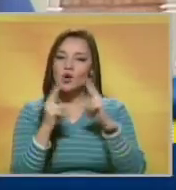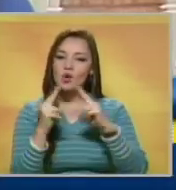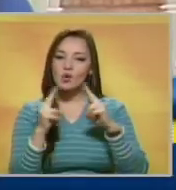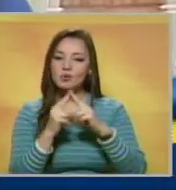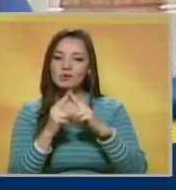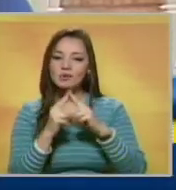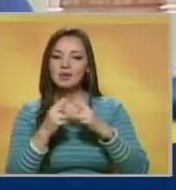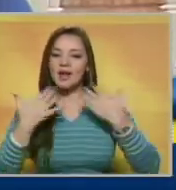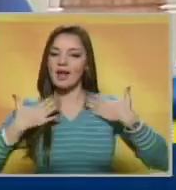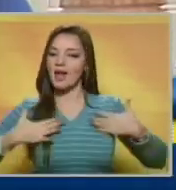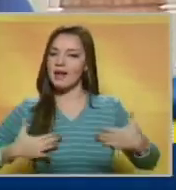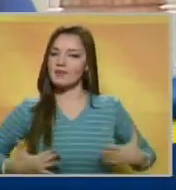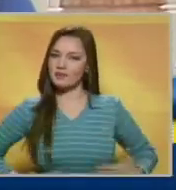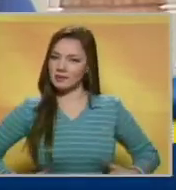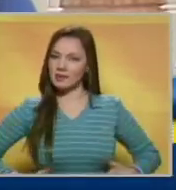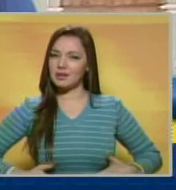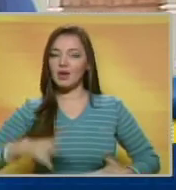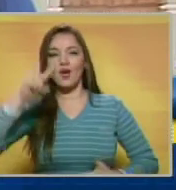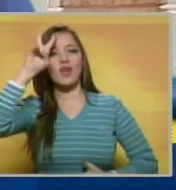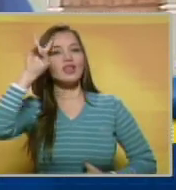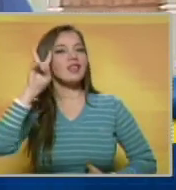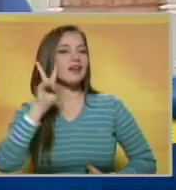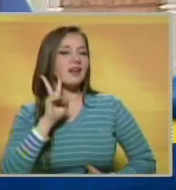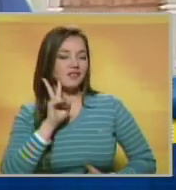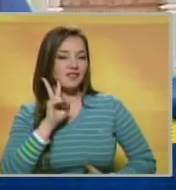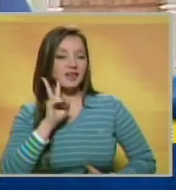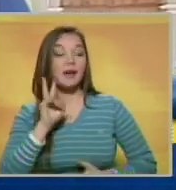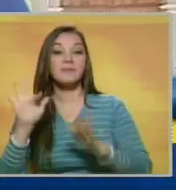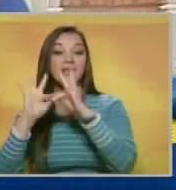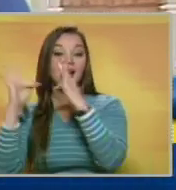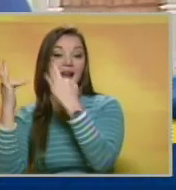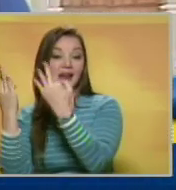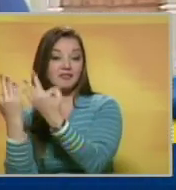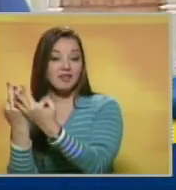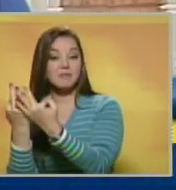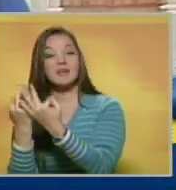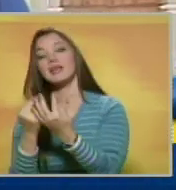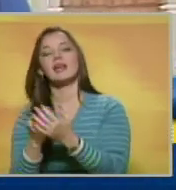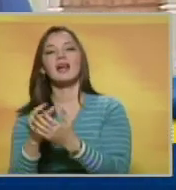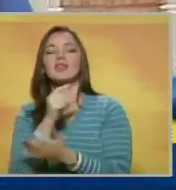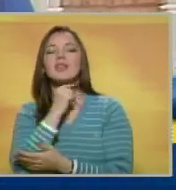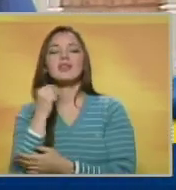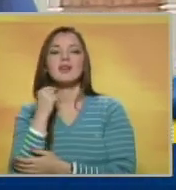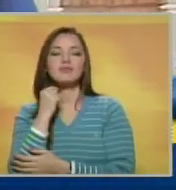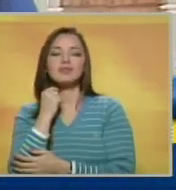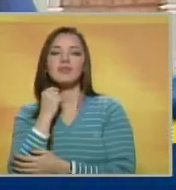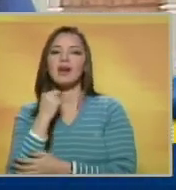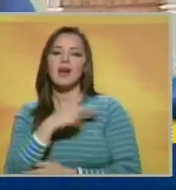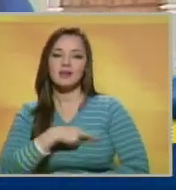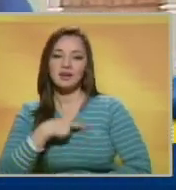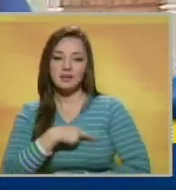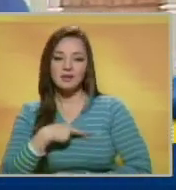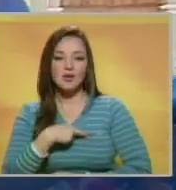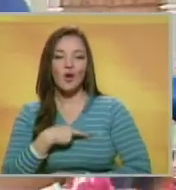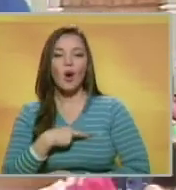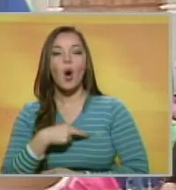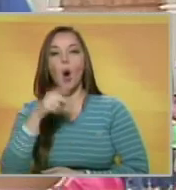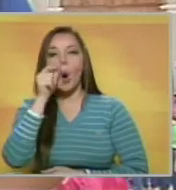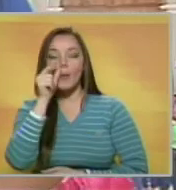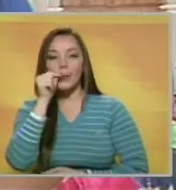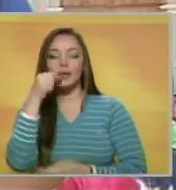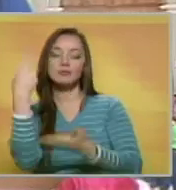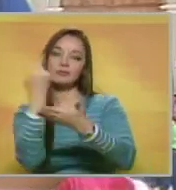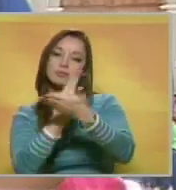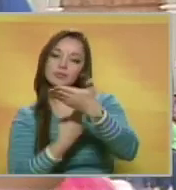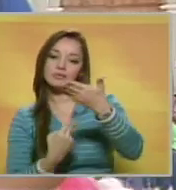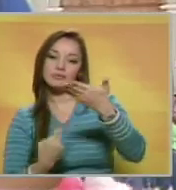que llevará la imagen de la Divina Pastora. Este año lo donó la familia Salesiana y salió de las manos del reconocido diseñador larense Luis